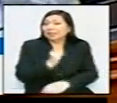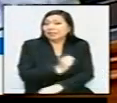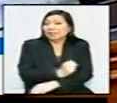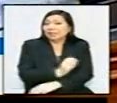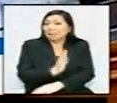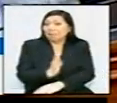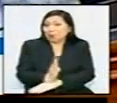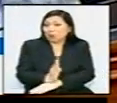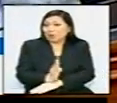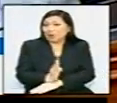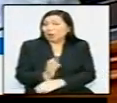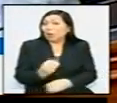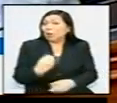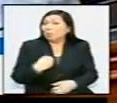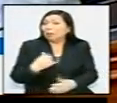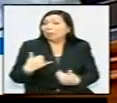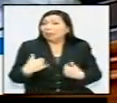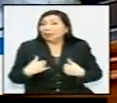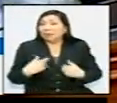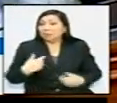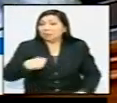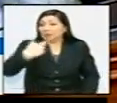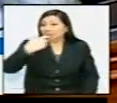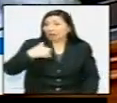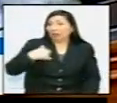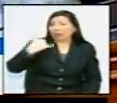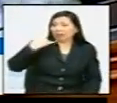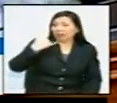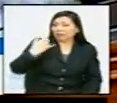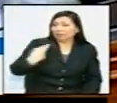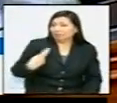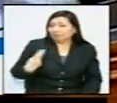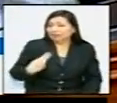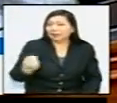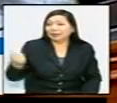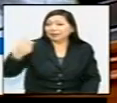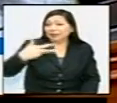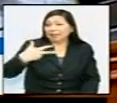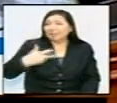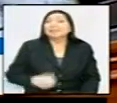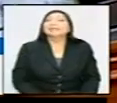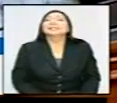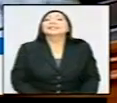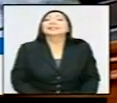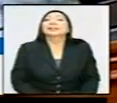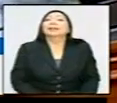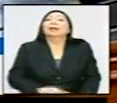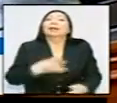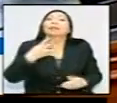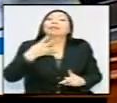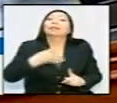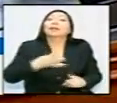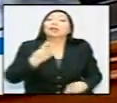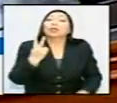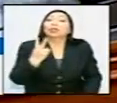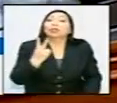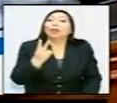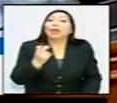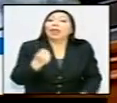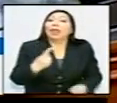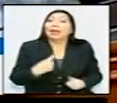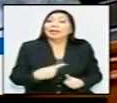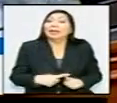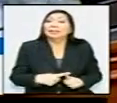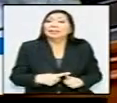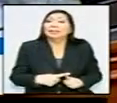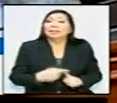Borja mantiene comunicación con mi persona. Tres, declaración testimonial de dos ex